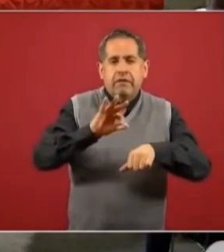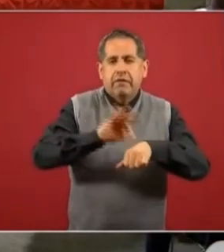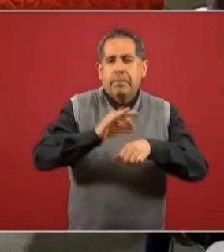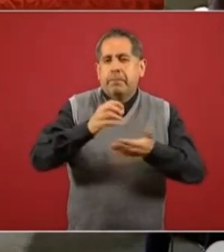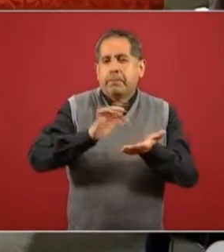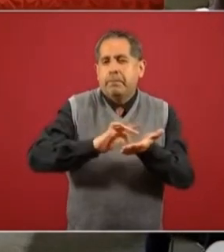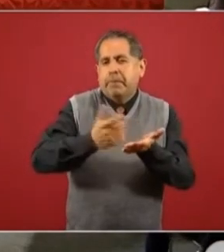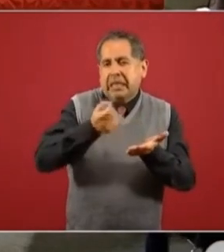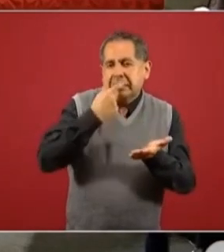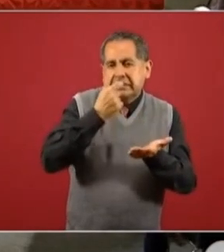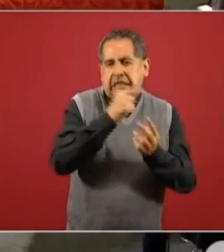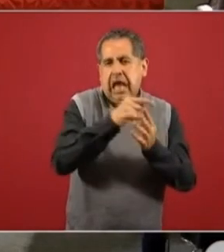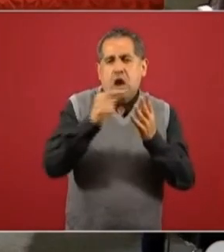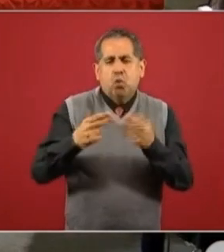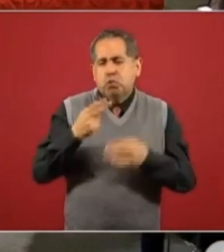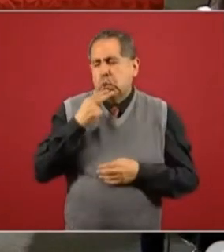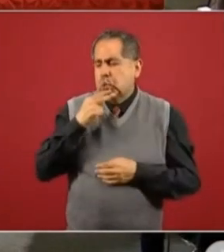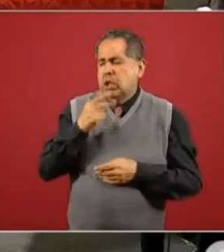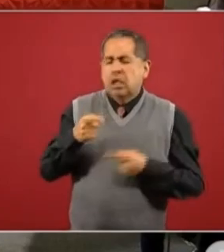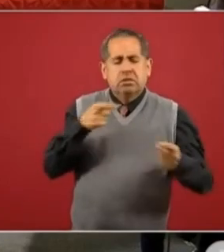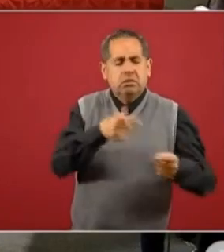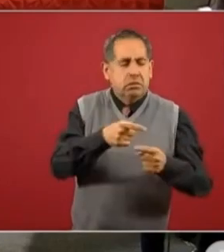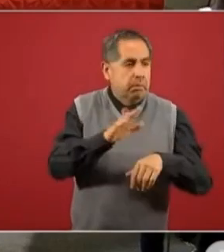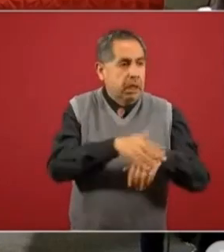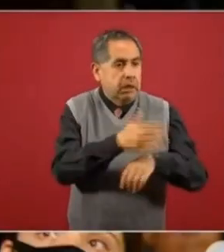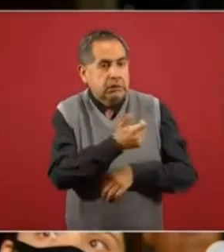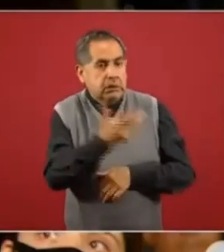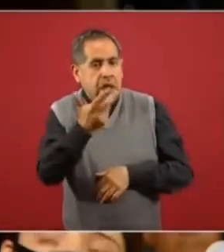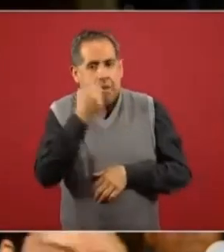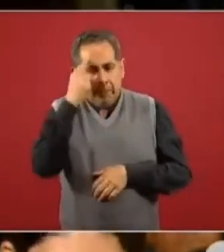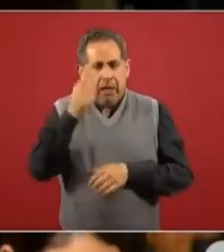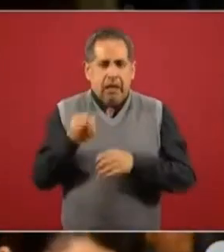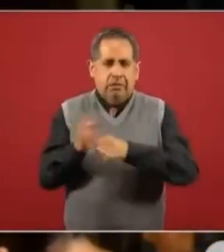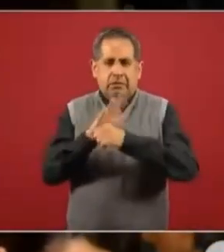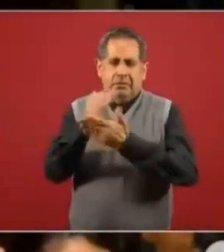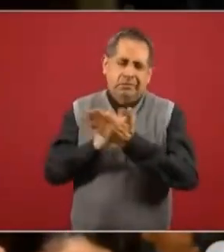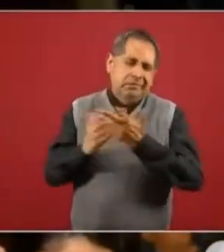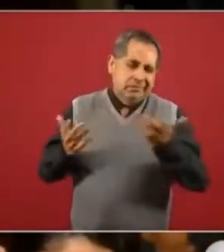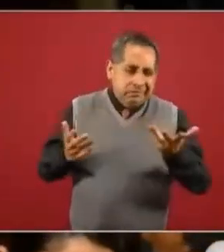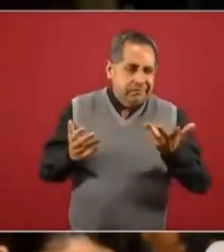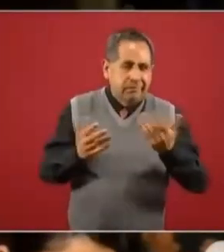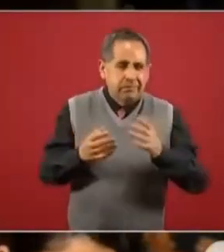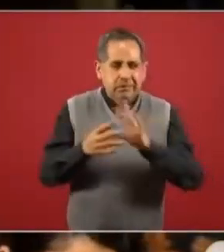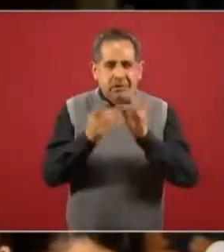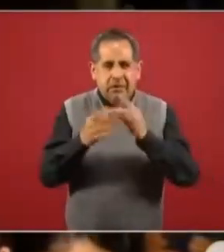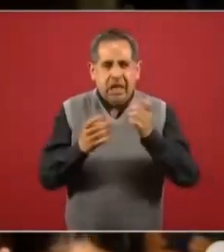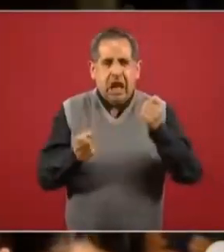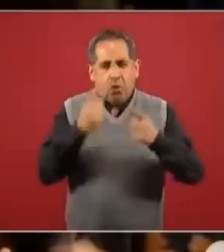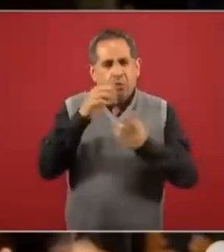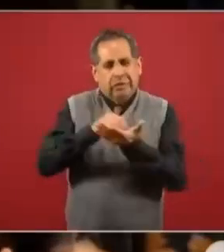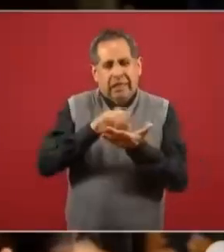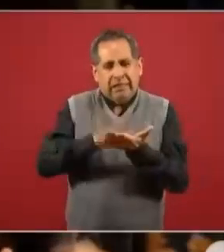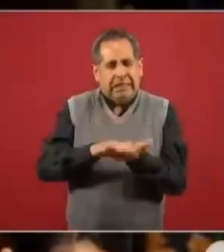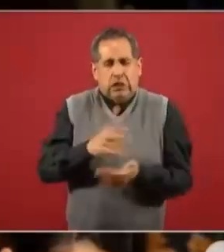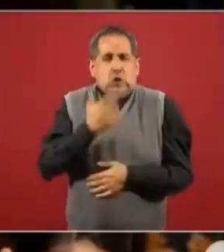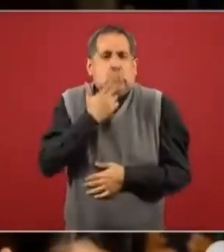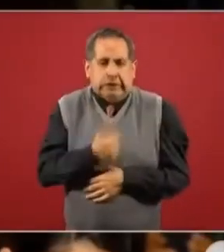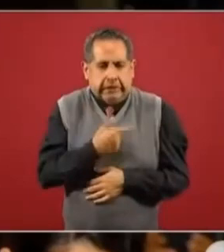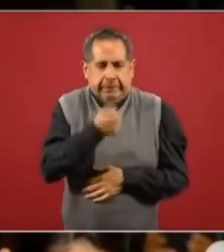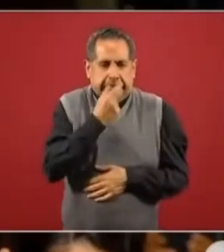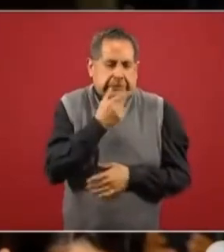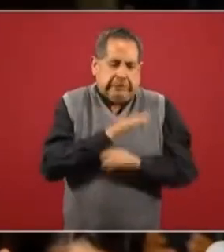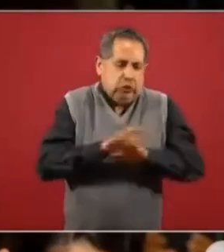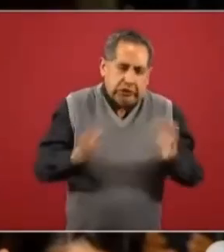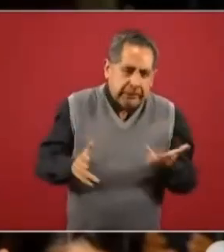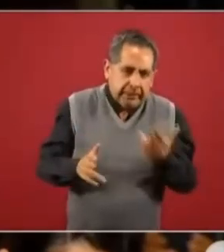que algunos médicos están utilizando para tratar la pandemia, algunos de los cuales incluso pues ya se ha documentado que ni siquiera sirven.